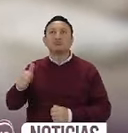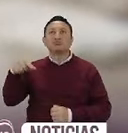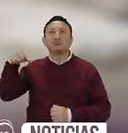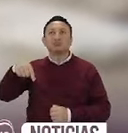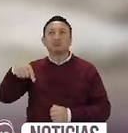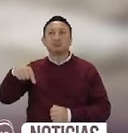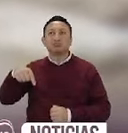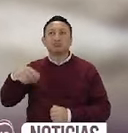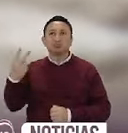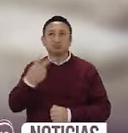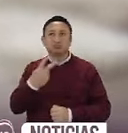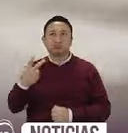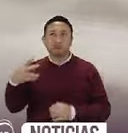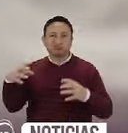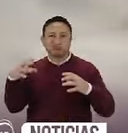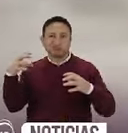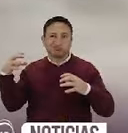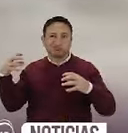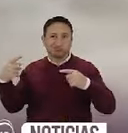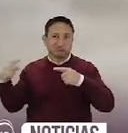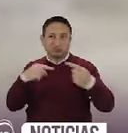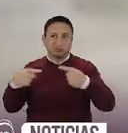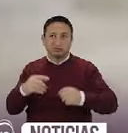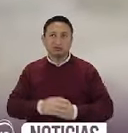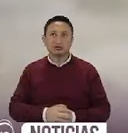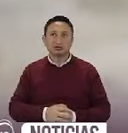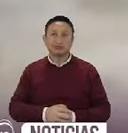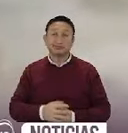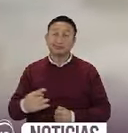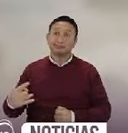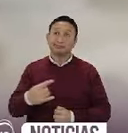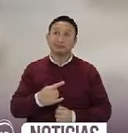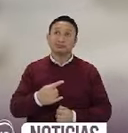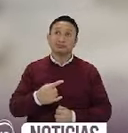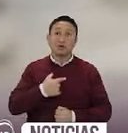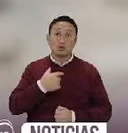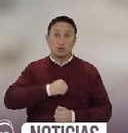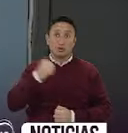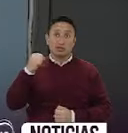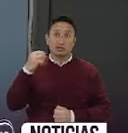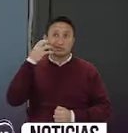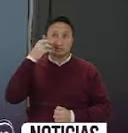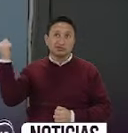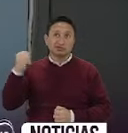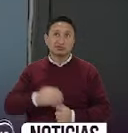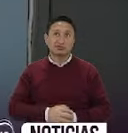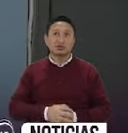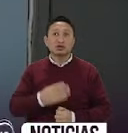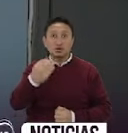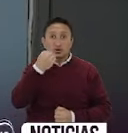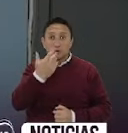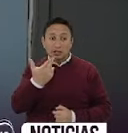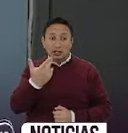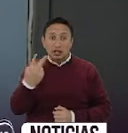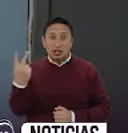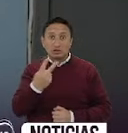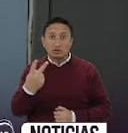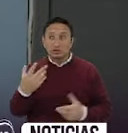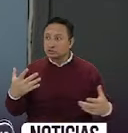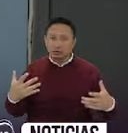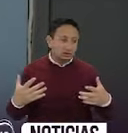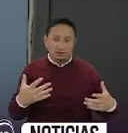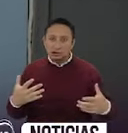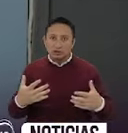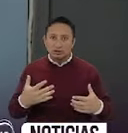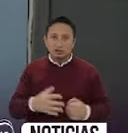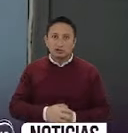desarrolló una pelea entre los canes y, como reza la ley de la selva, sobrevivió el más fuerte. Por la falta de recursos, estas perritas han tenido que